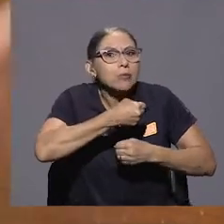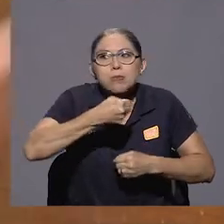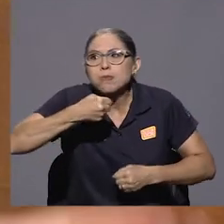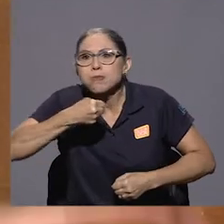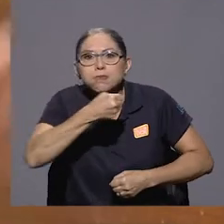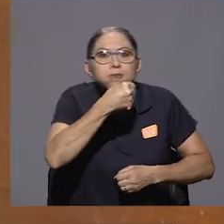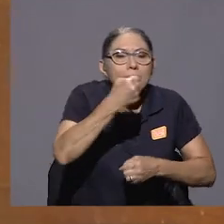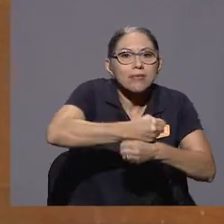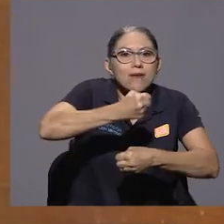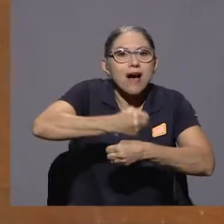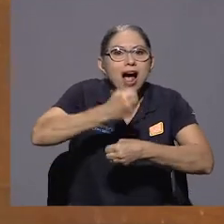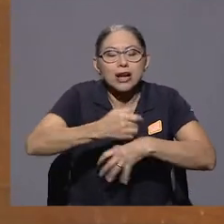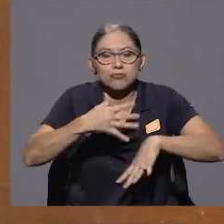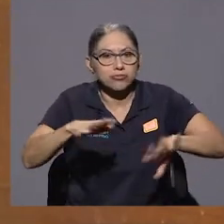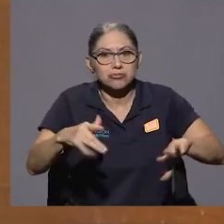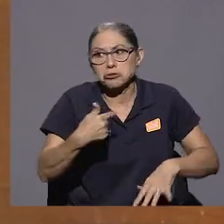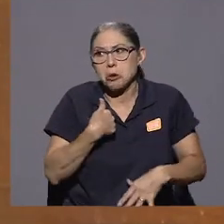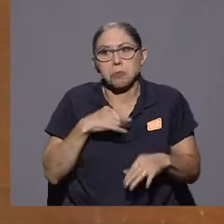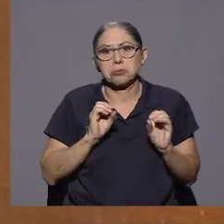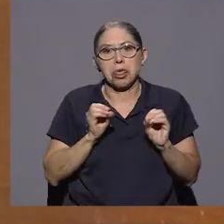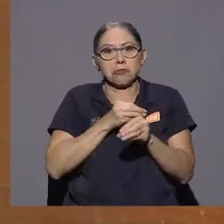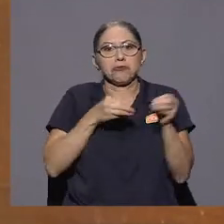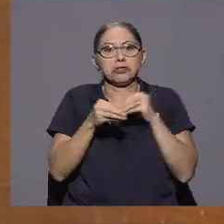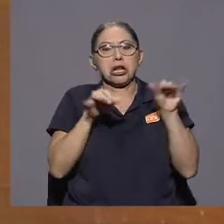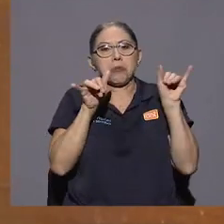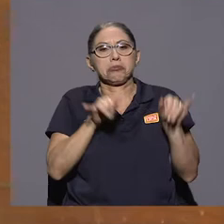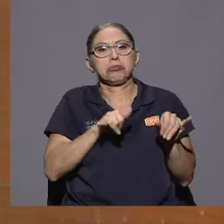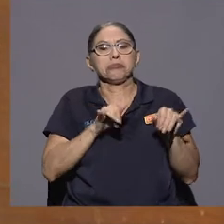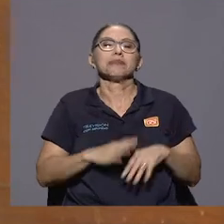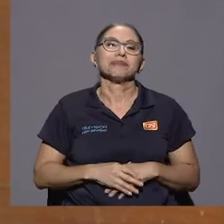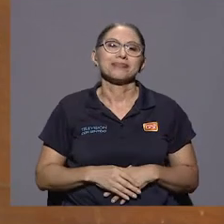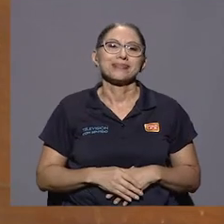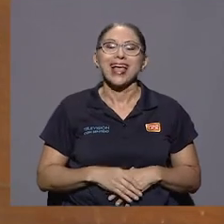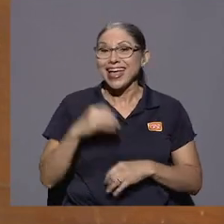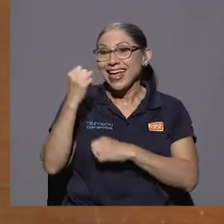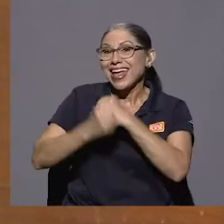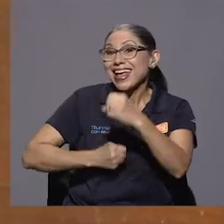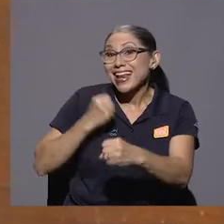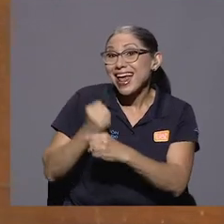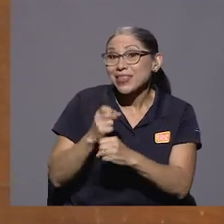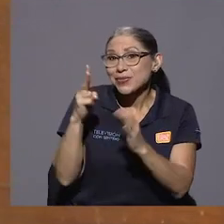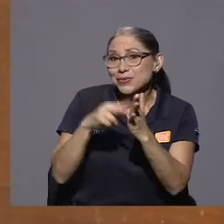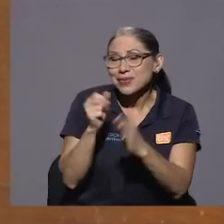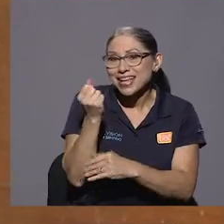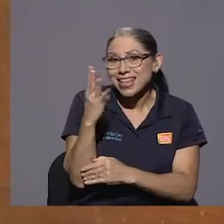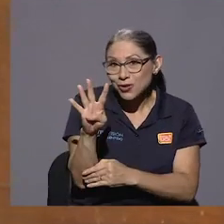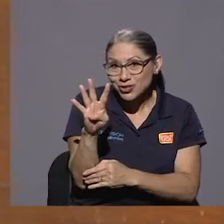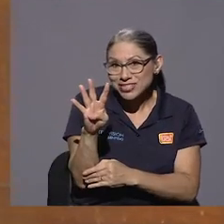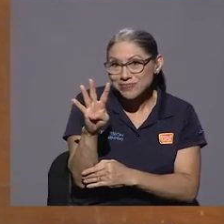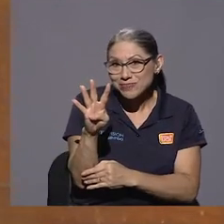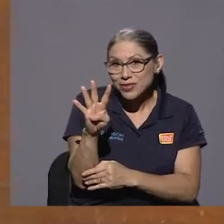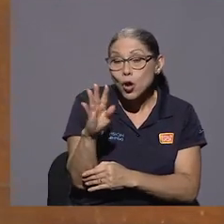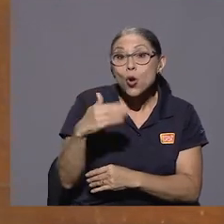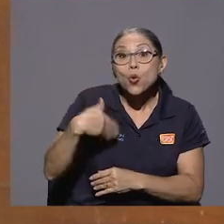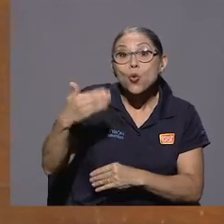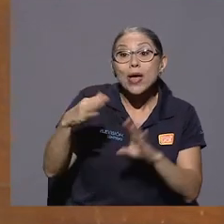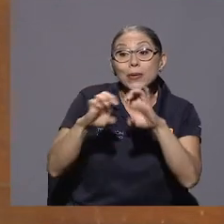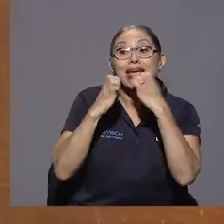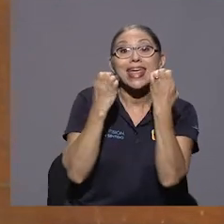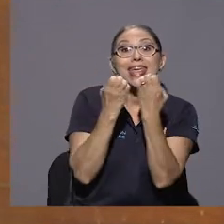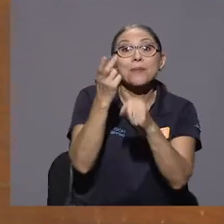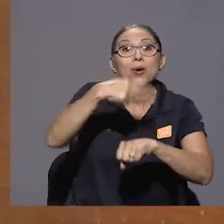Y entonces, la anécdota es que en el 2014, cuando la selección de Costa Rica regresa de